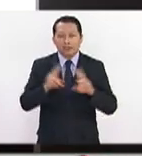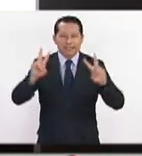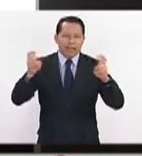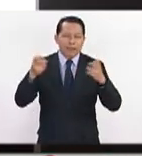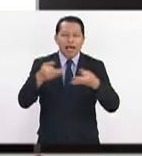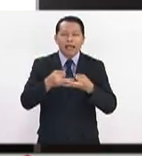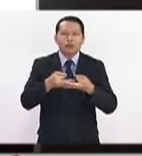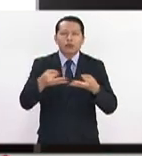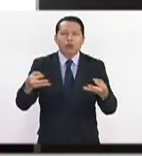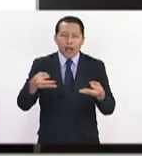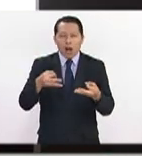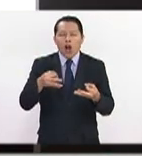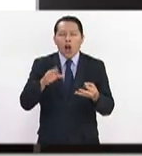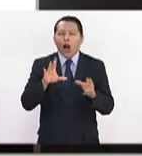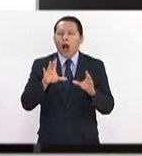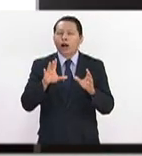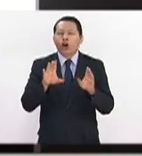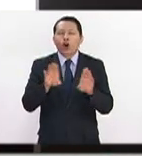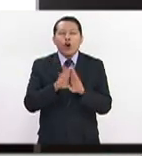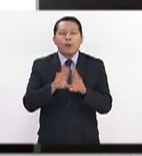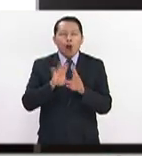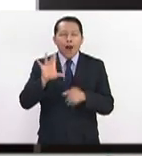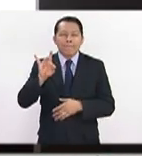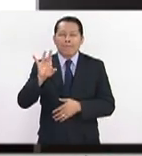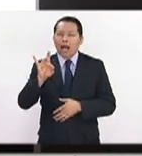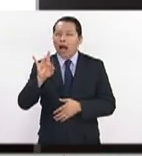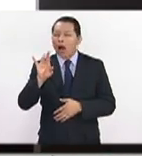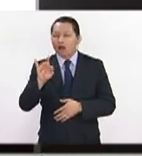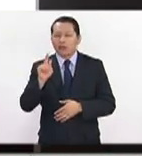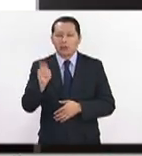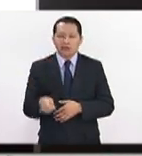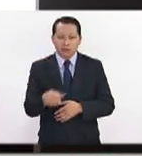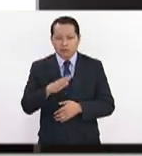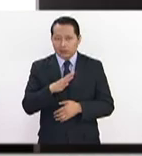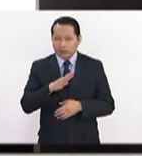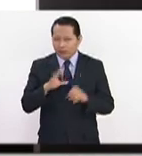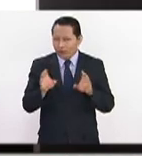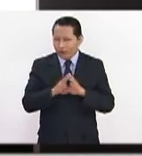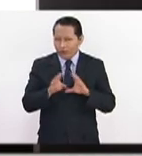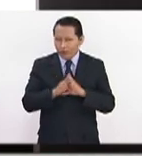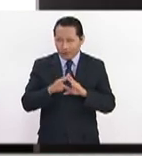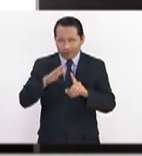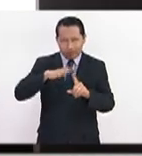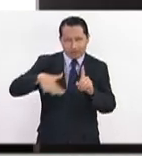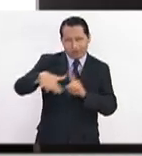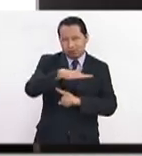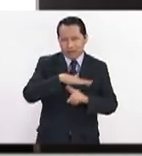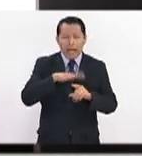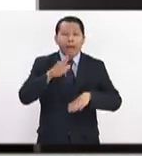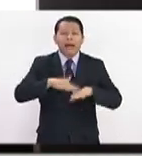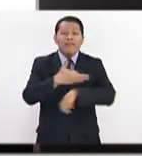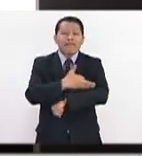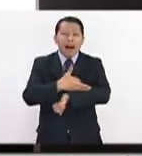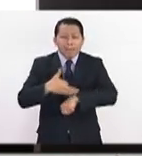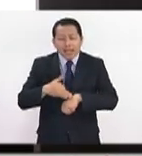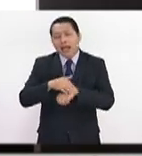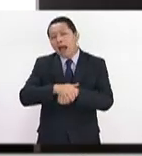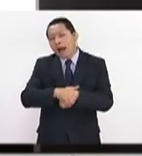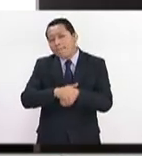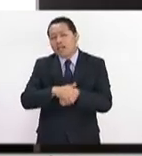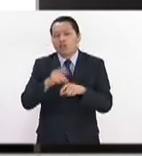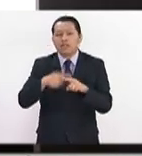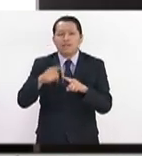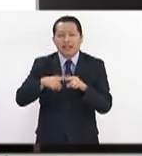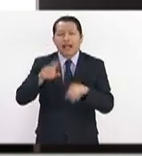pegajoso y el techo de cristal. El suelo pegajoso es el entorno que te rodea, esta influencia familiar, estos amigos que